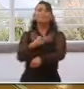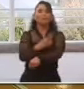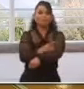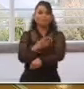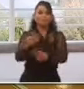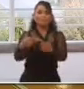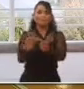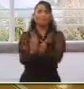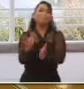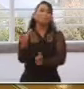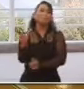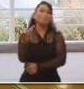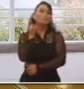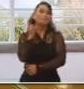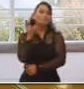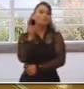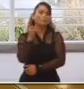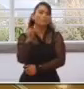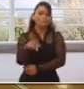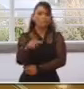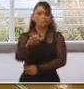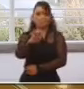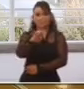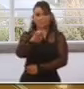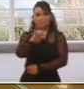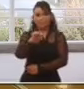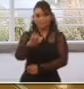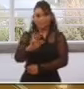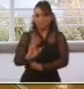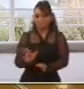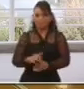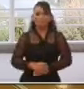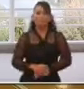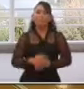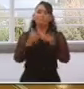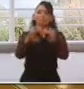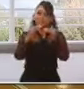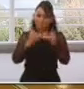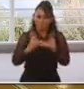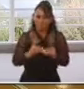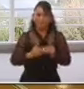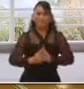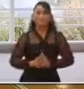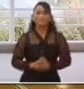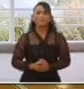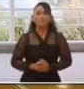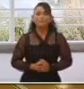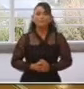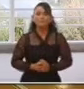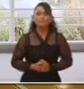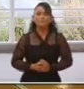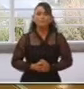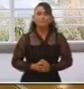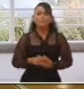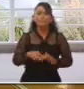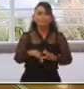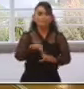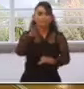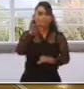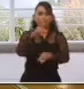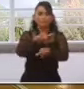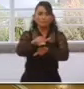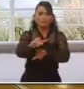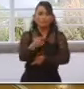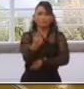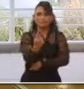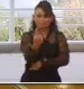de Regidores del Partido Revolucionario Institucional. Continuando con el desahogo del orden del día, referente al punto señalado con el